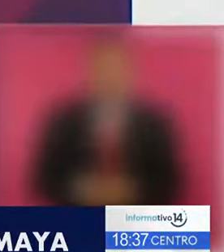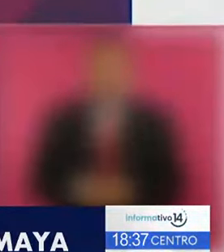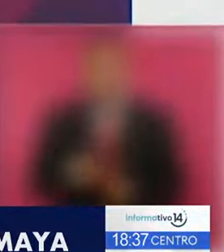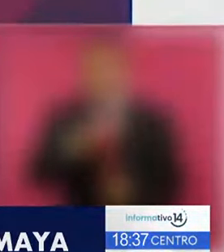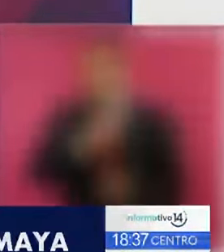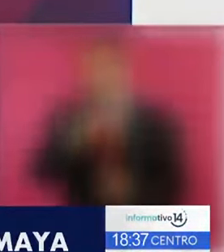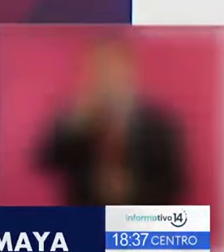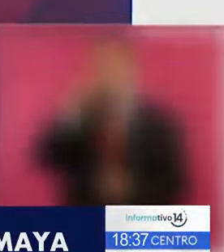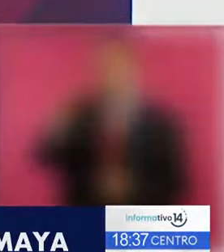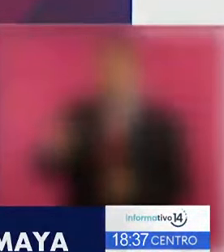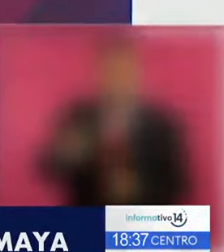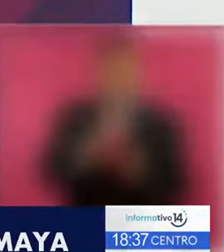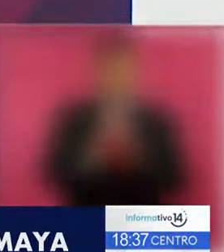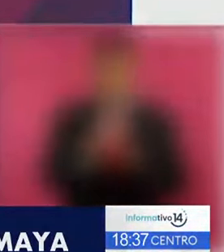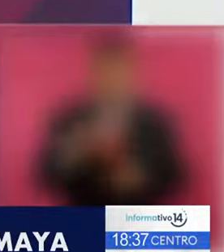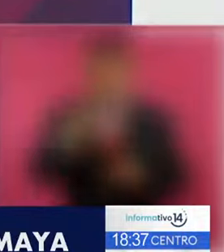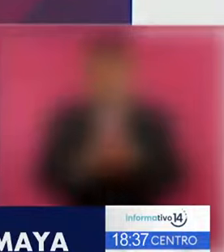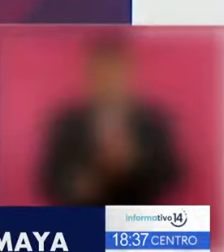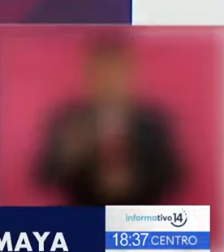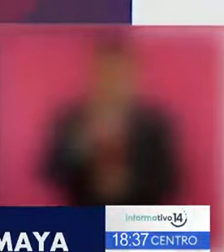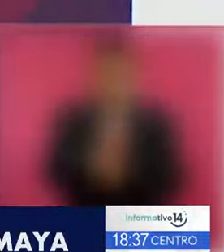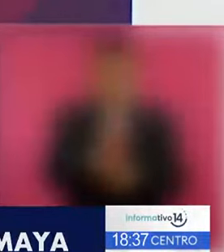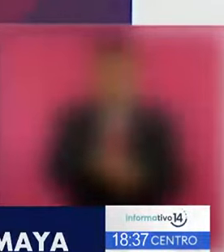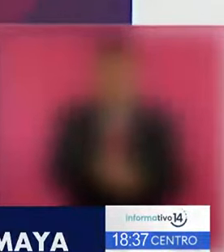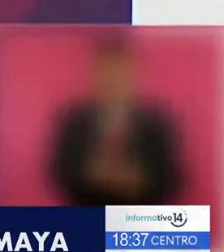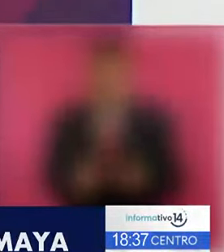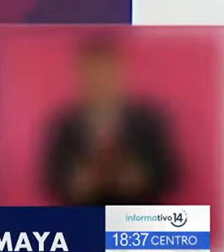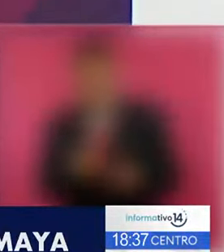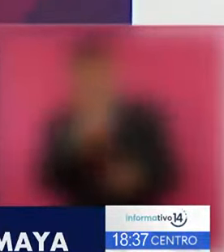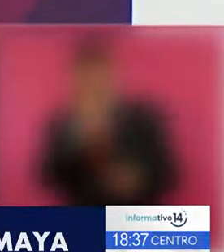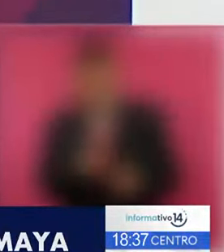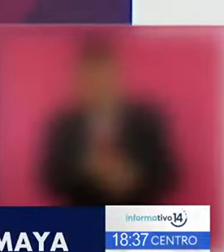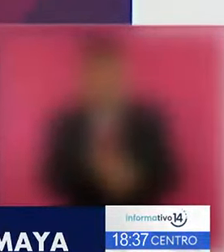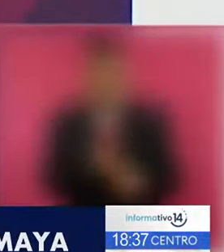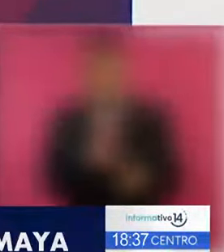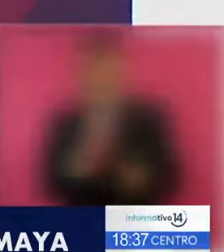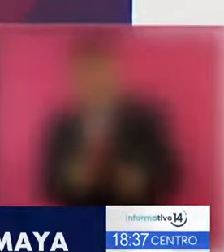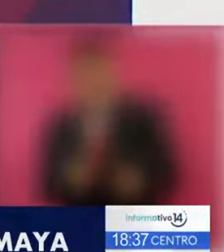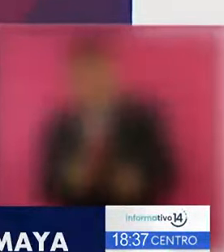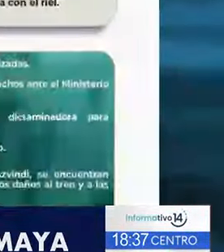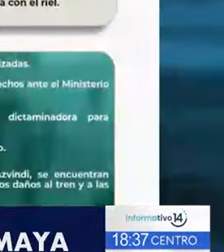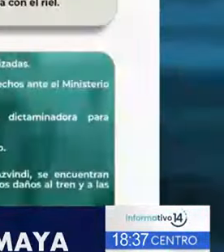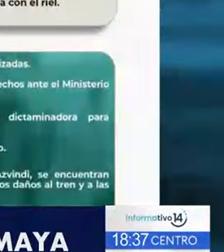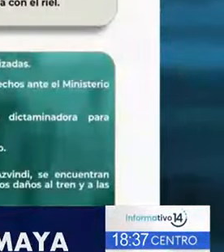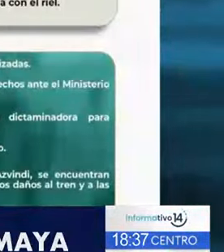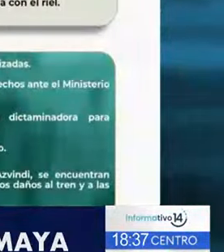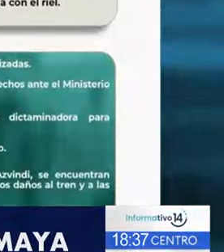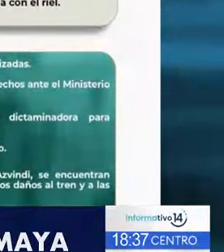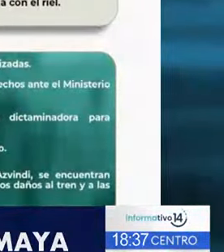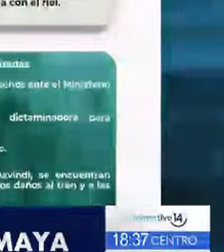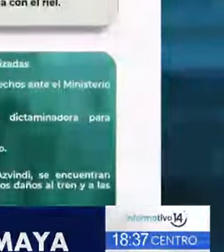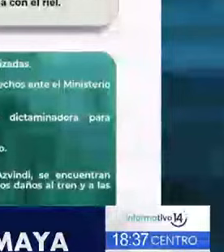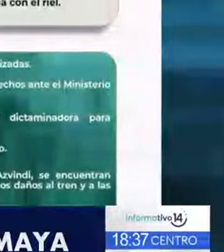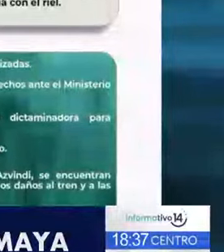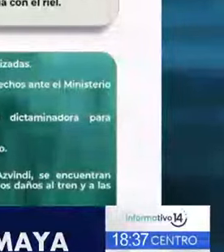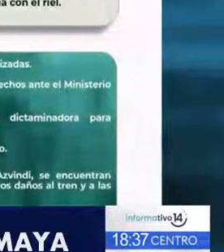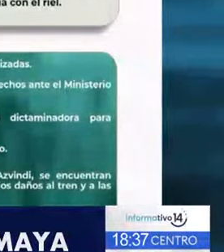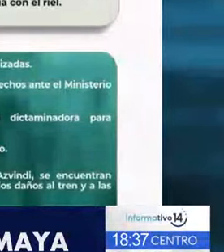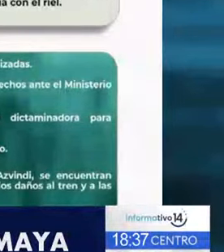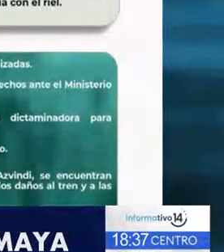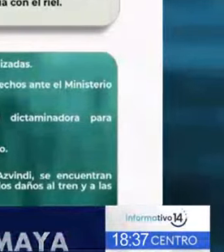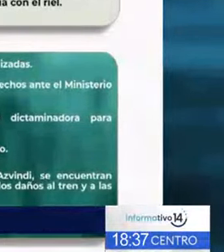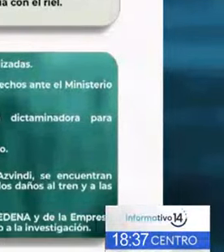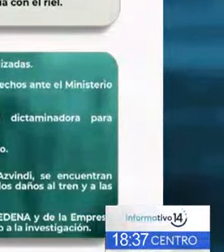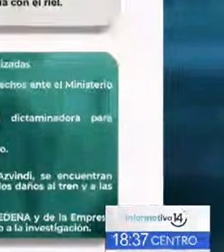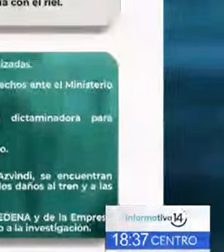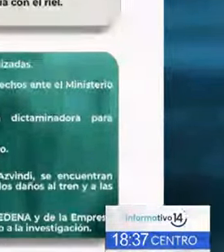una evaluación de los daños y que por estos hechos la empresa del Tren Maya presentó una denuncia ante el Ministerio Público